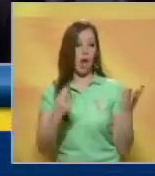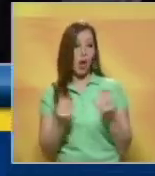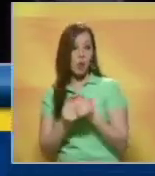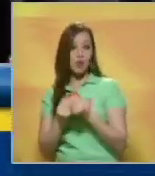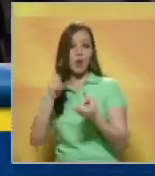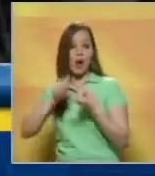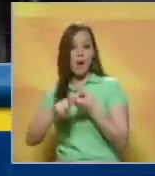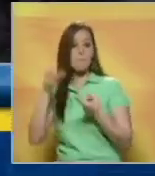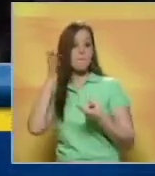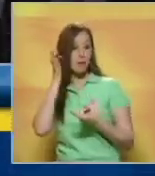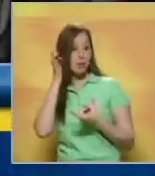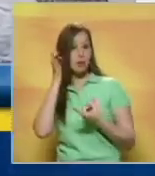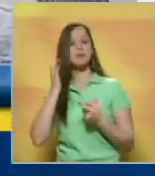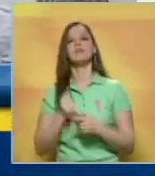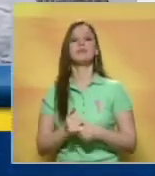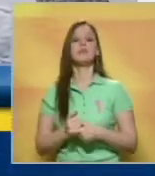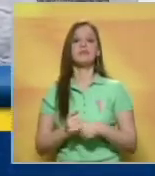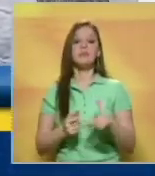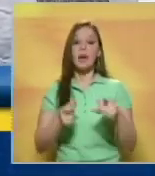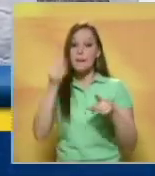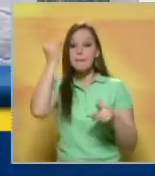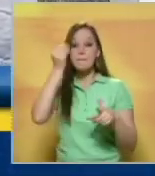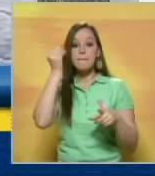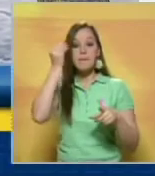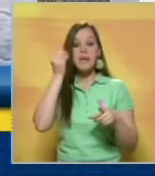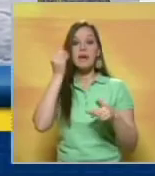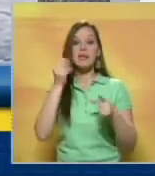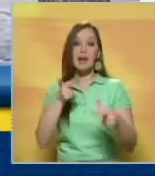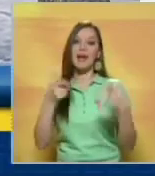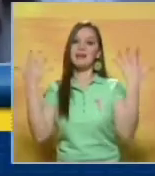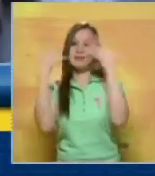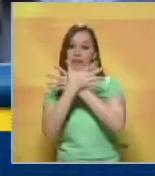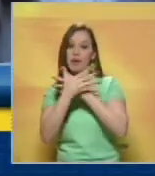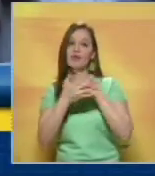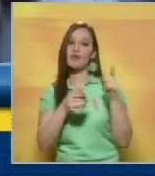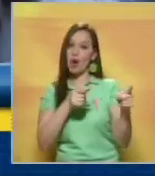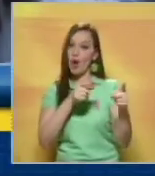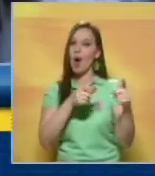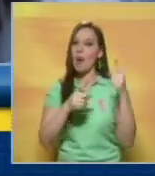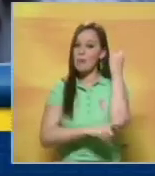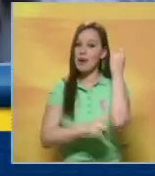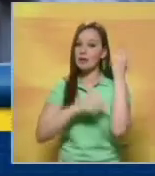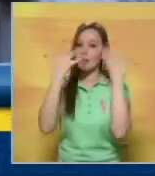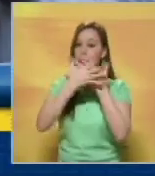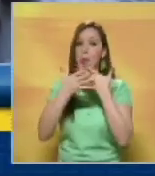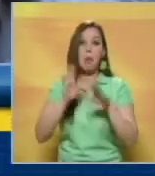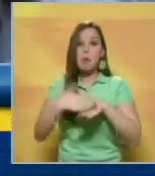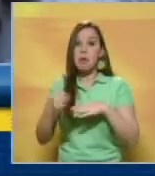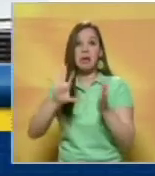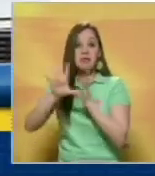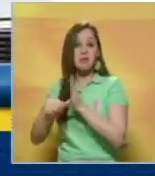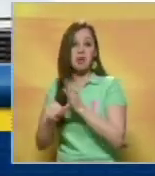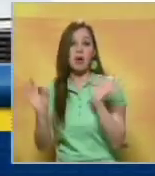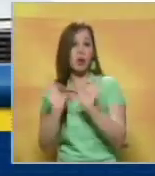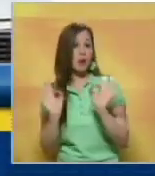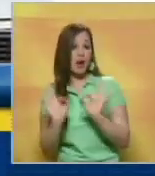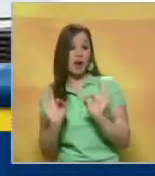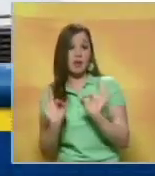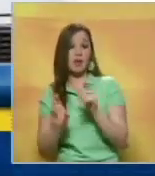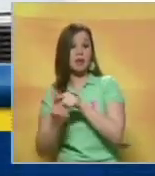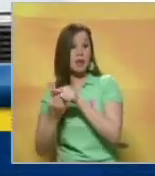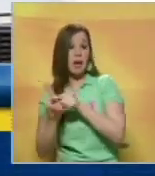esposa. Los investigadores no descartan que su compañero fue confundido por los sujetos, pues no fue despojado de sus pertenencias ni de su